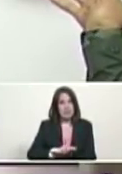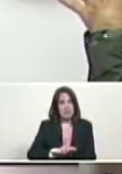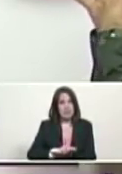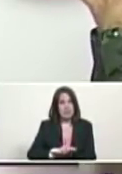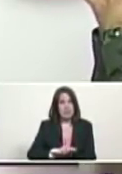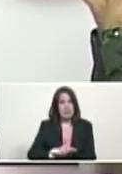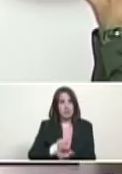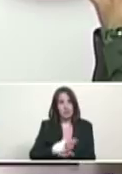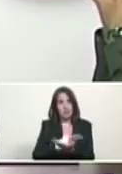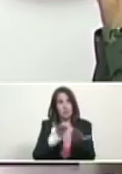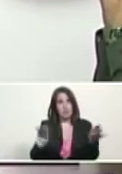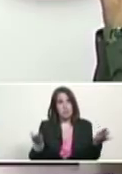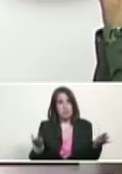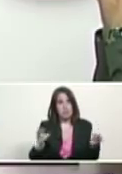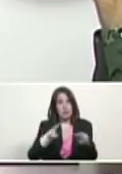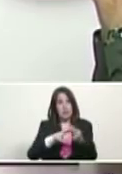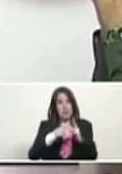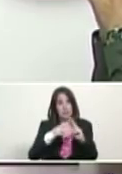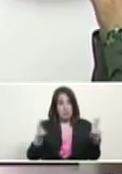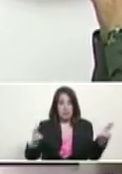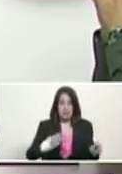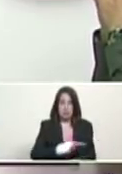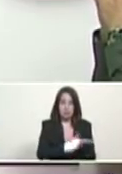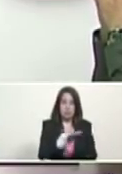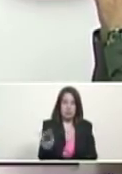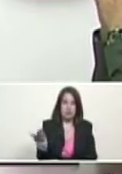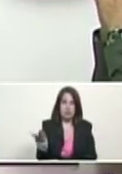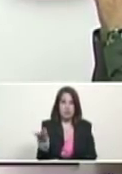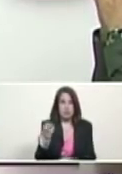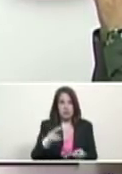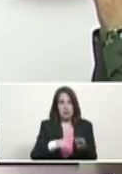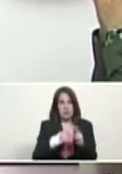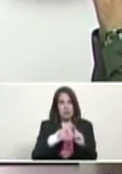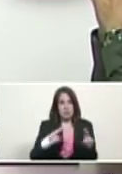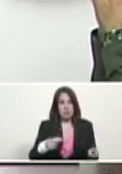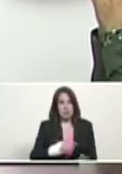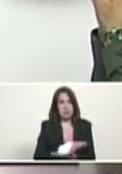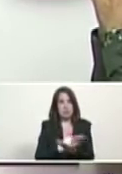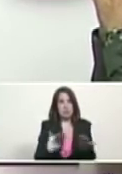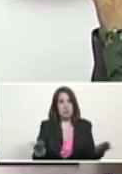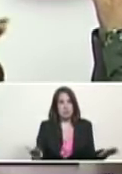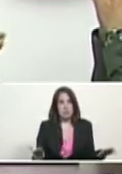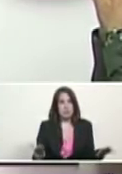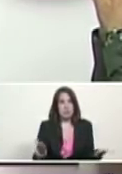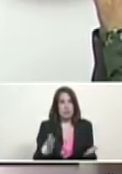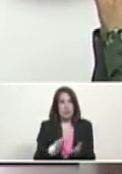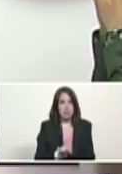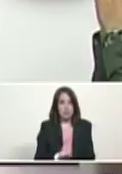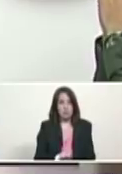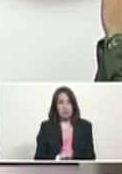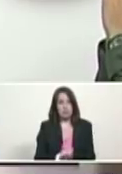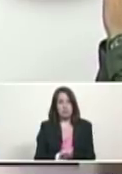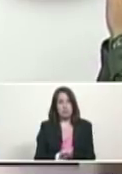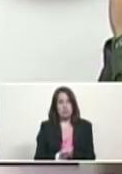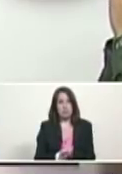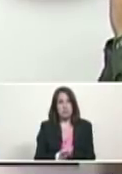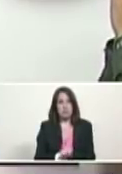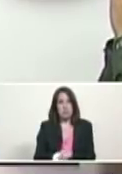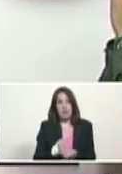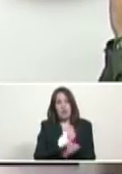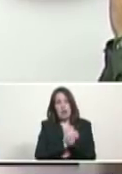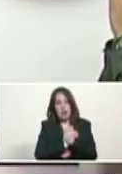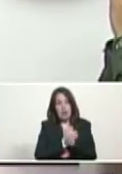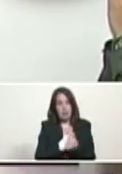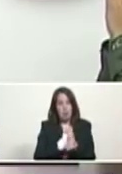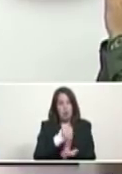con ustedes. La paz sea contigo. La paz sea contigo, compatriota. La paz y el amor y